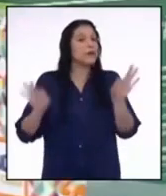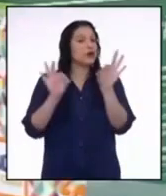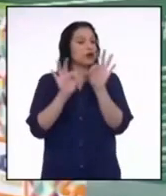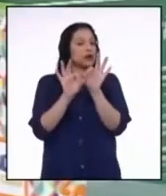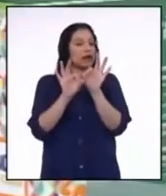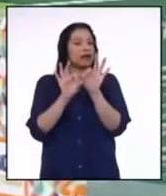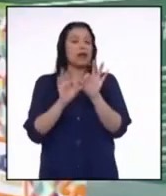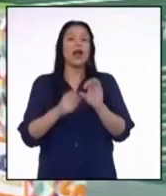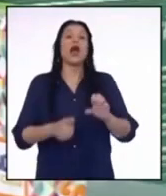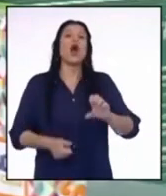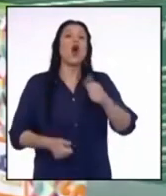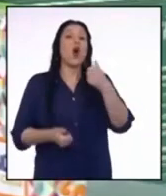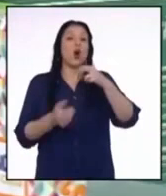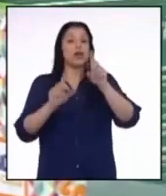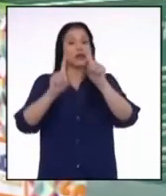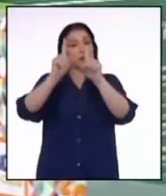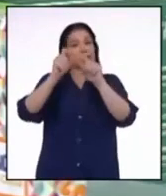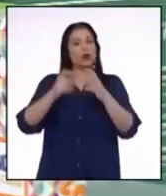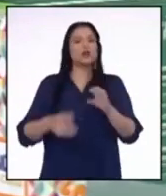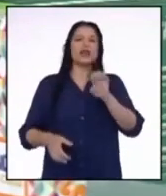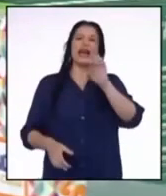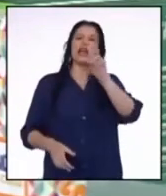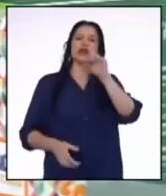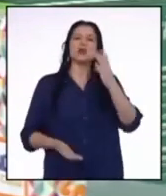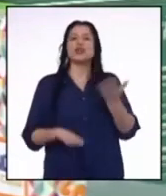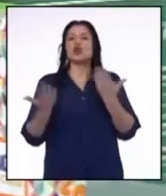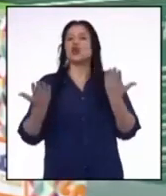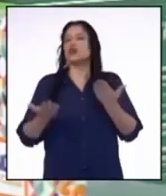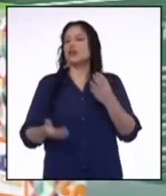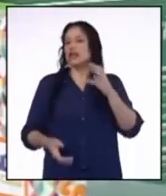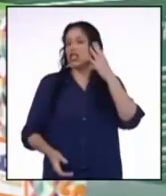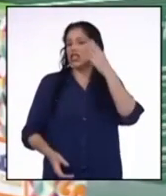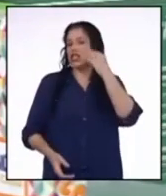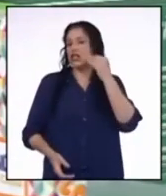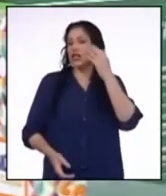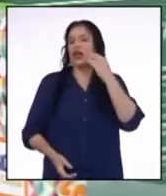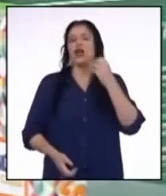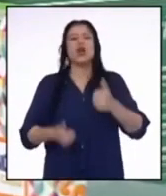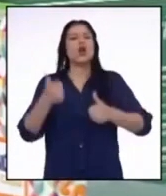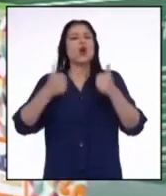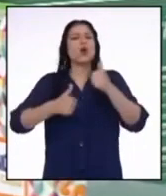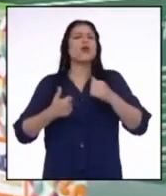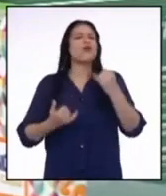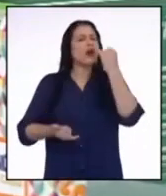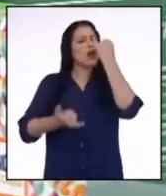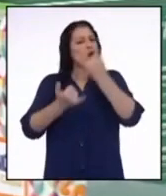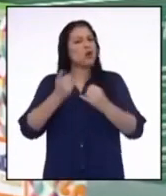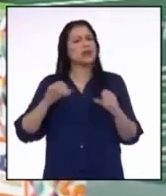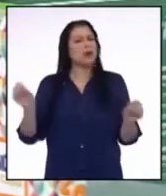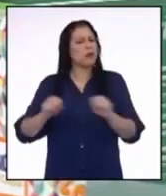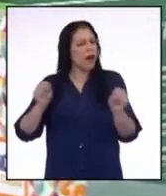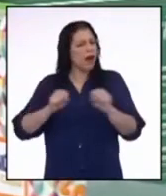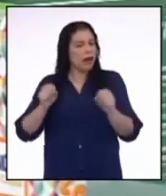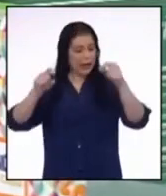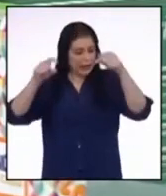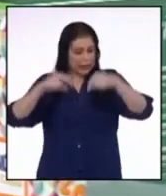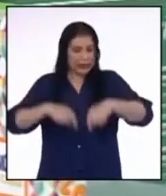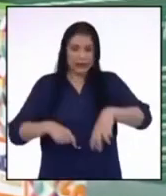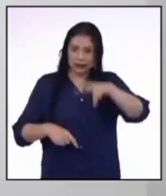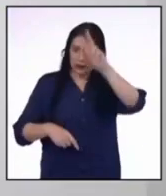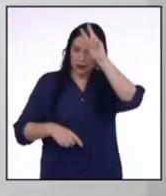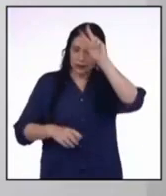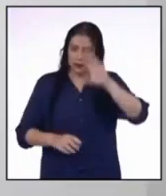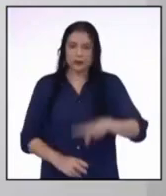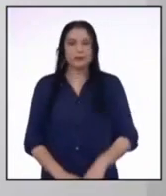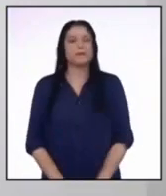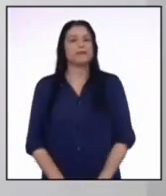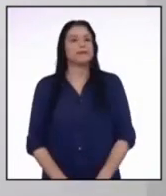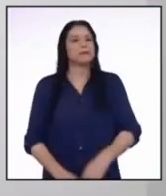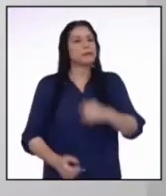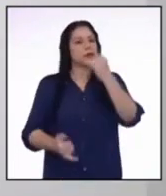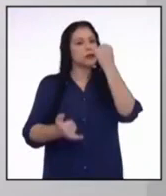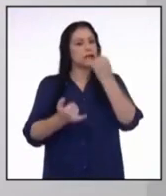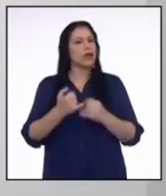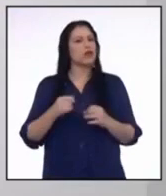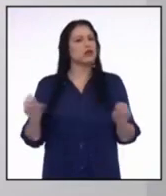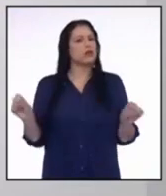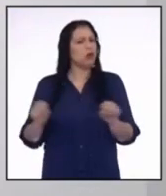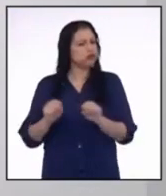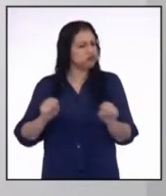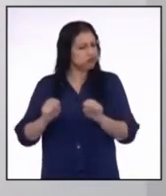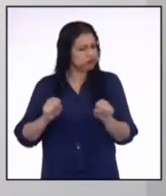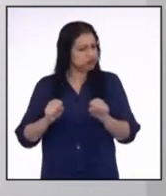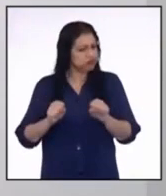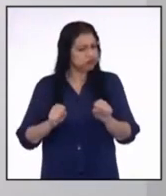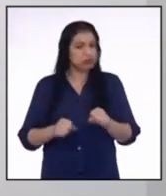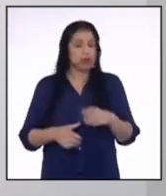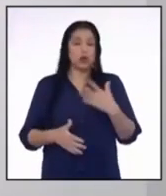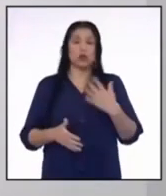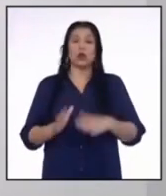Aquí una pregunta de Edwin desde Chiclayo. ¿Cuál fue el último terremoto que pasó en nuestro país? El último